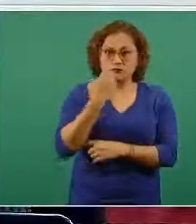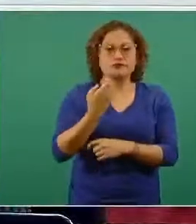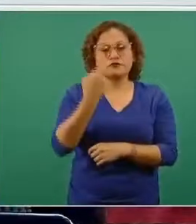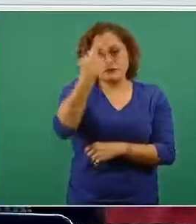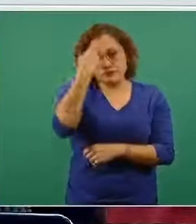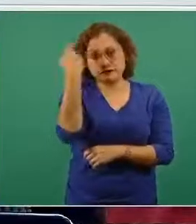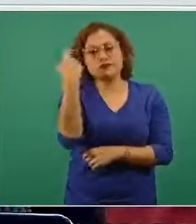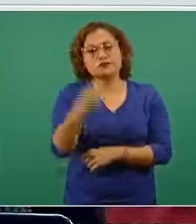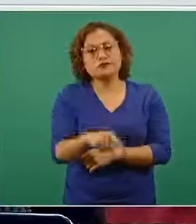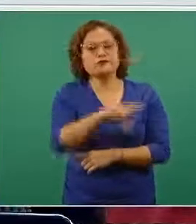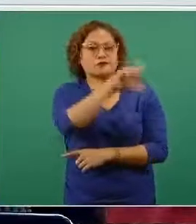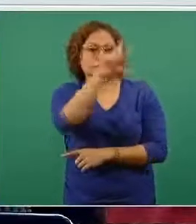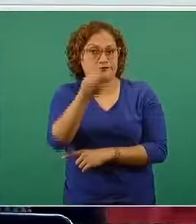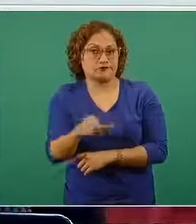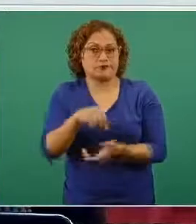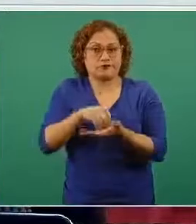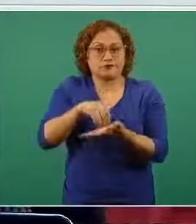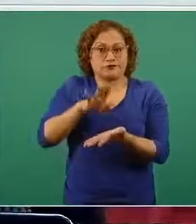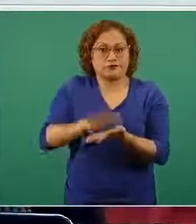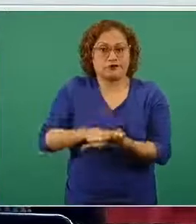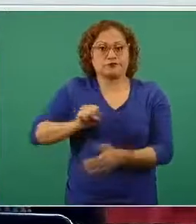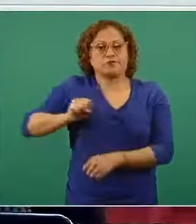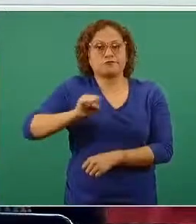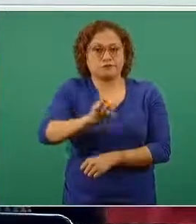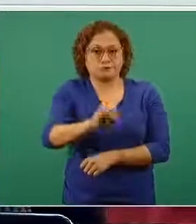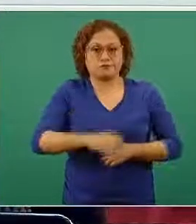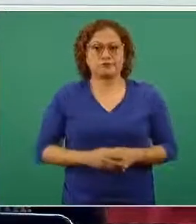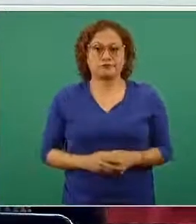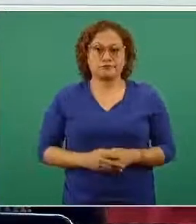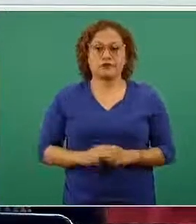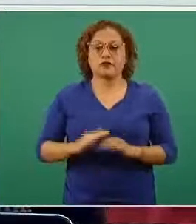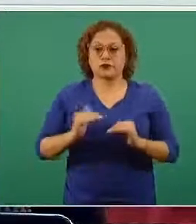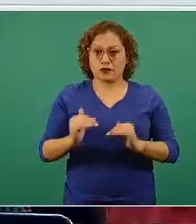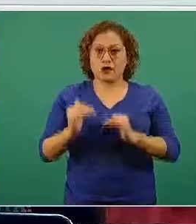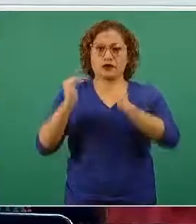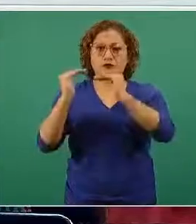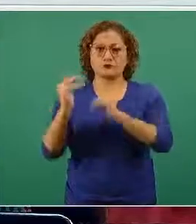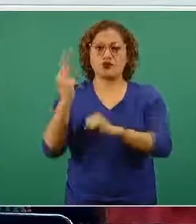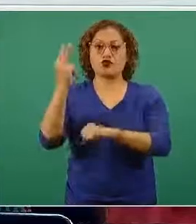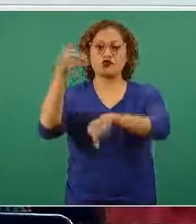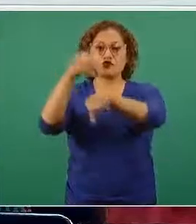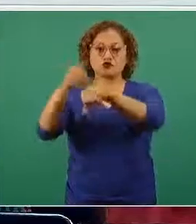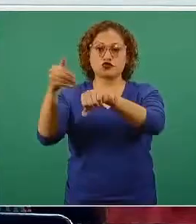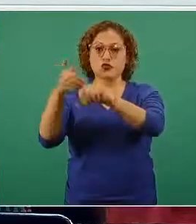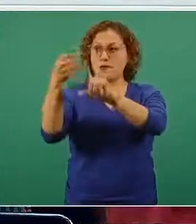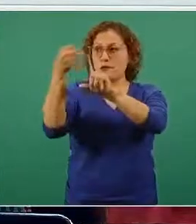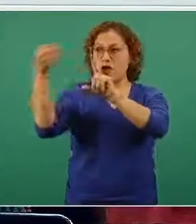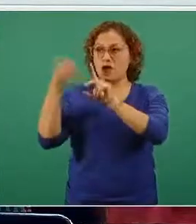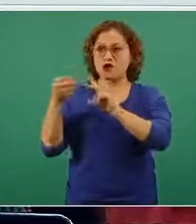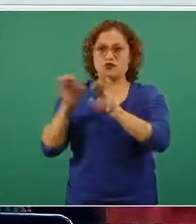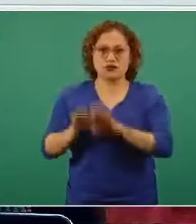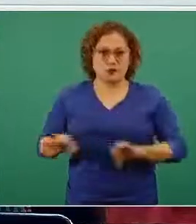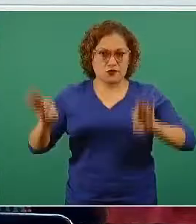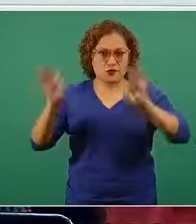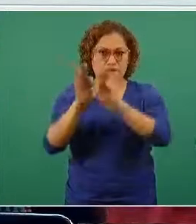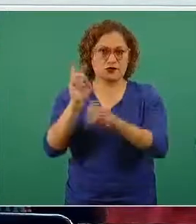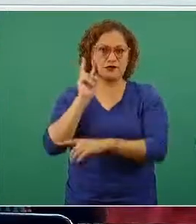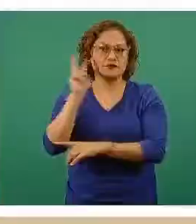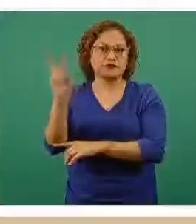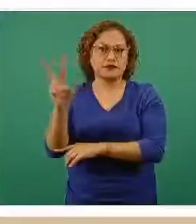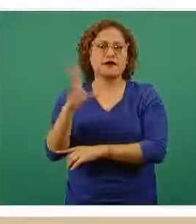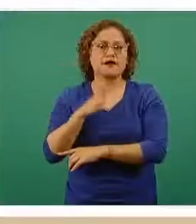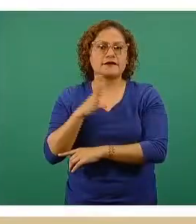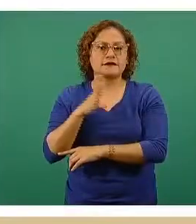se obtiene esta parte de la dictaminación. Dos cifras importantes más que podemos tener en esta lámina son los